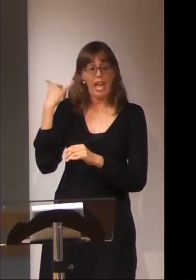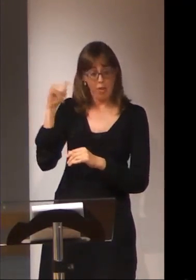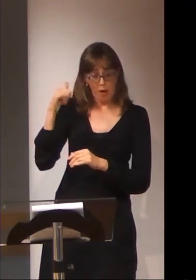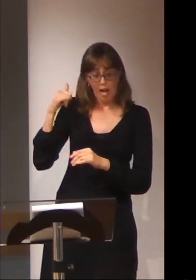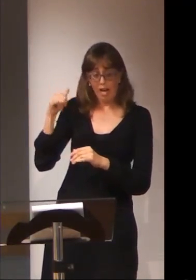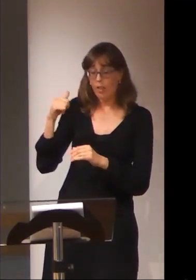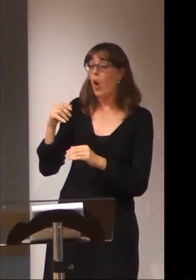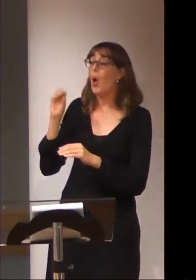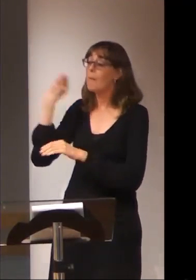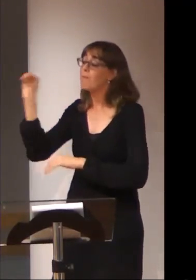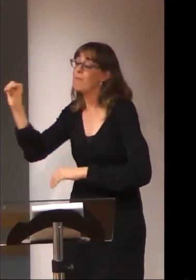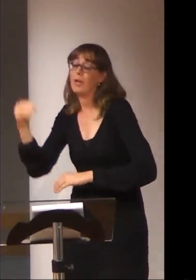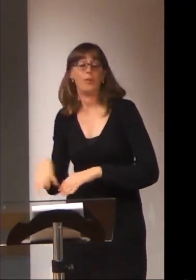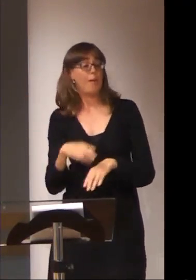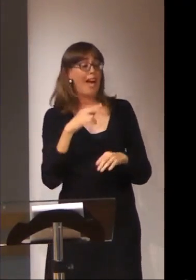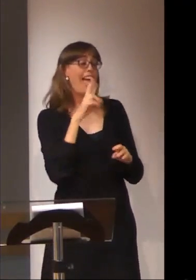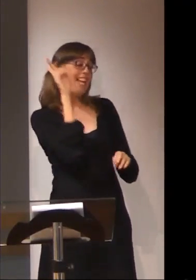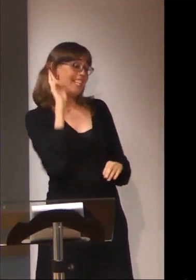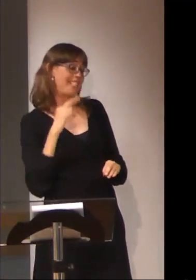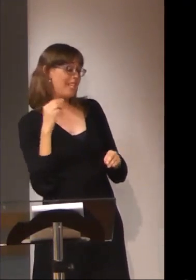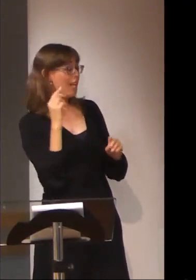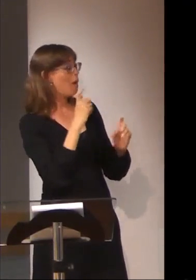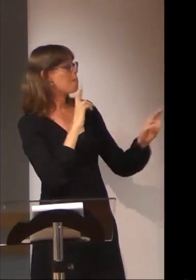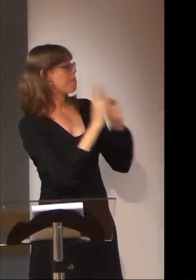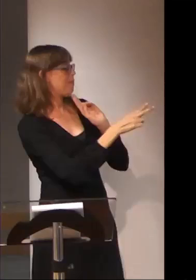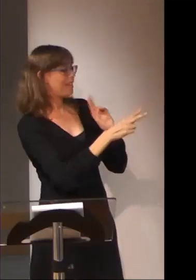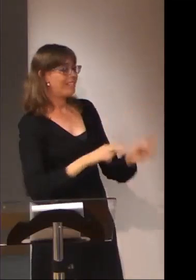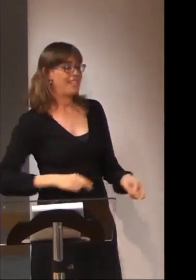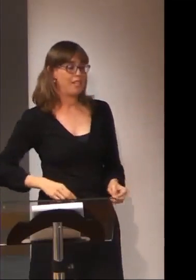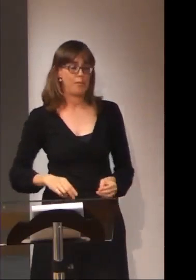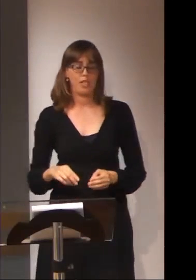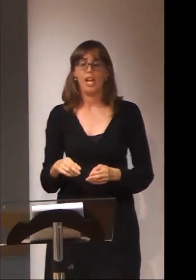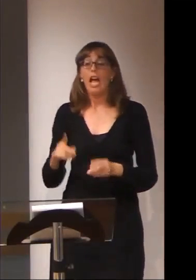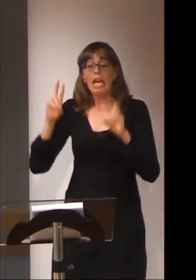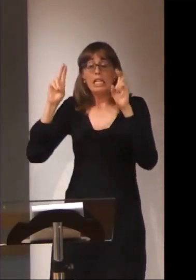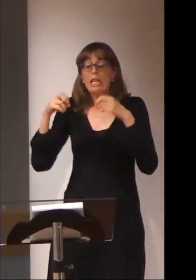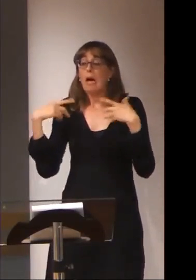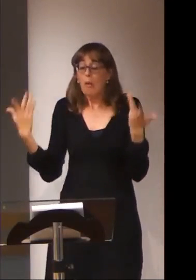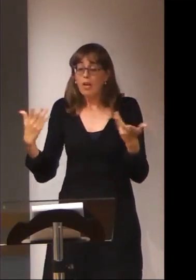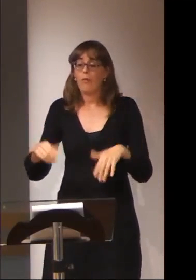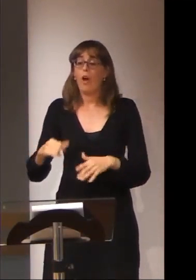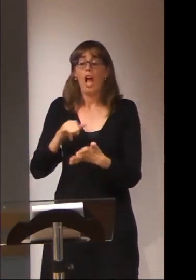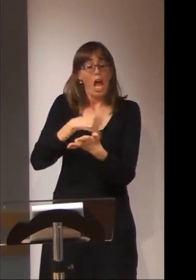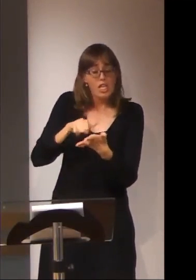De tal forma que Eduardo lanzaba las preguntas y Cristina respondía.